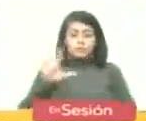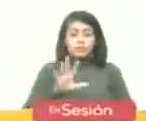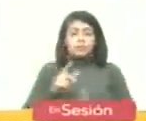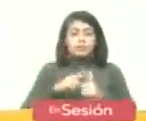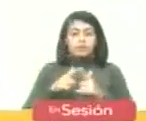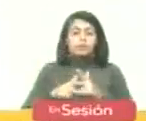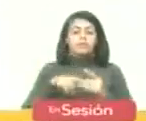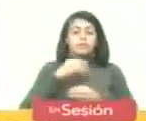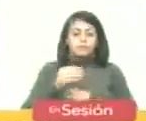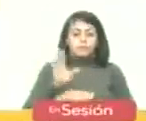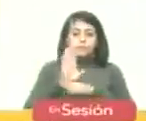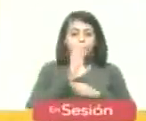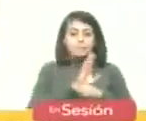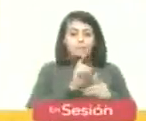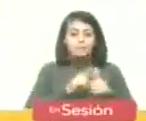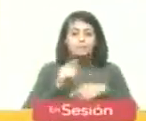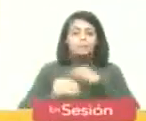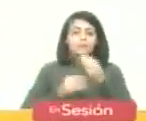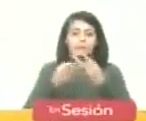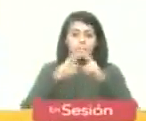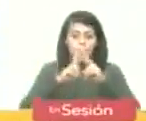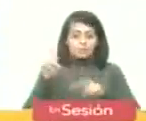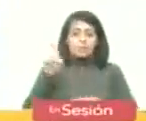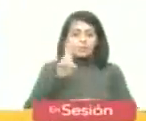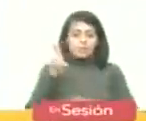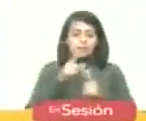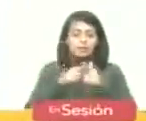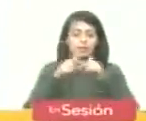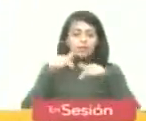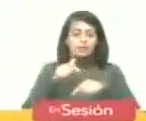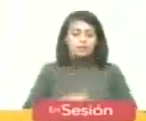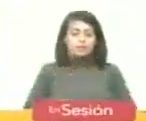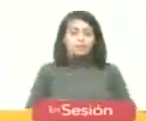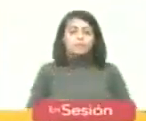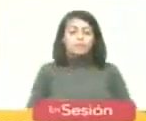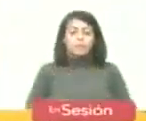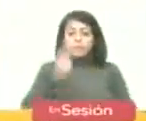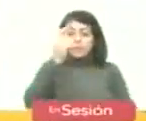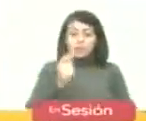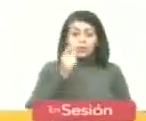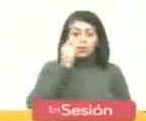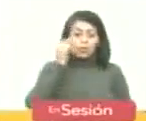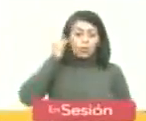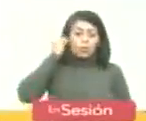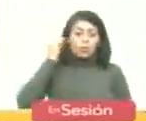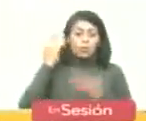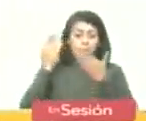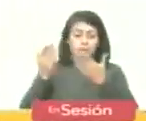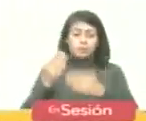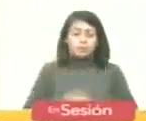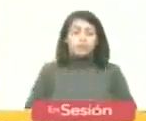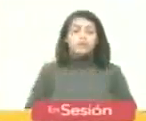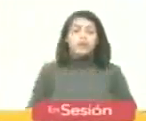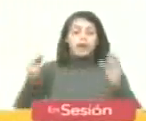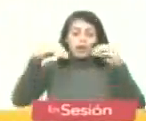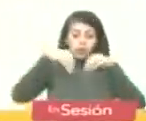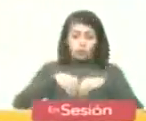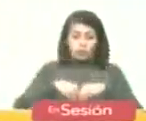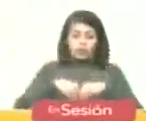ha preservado la paz de la República. Las diputadas y los diputados que estén de